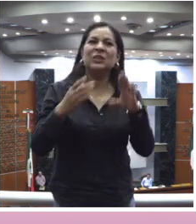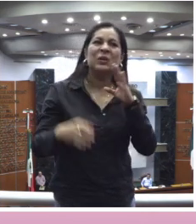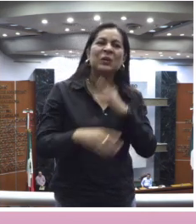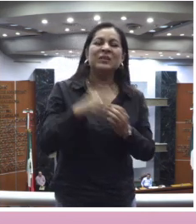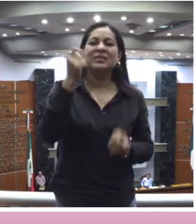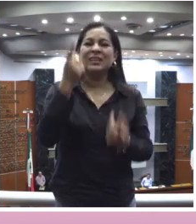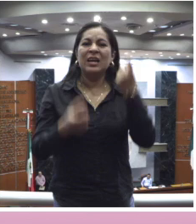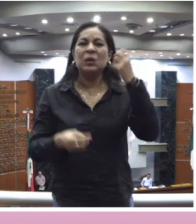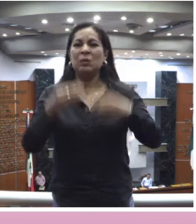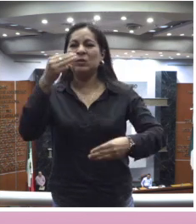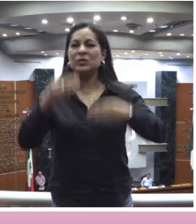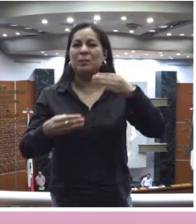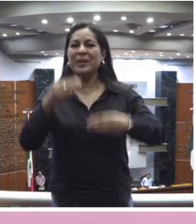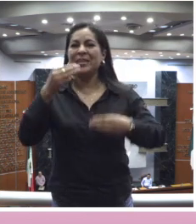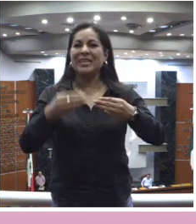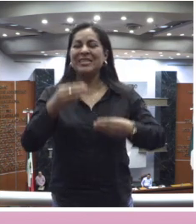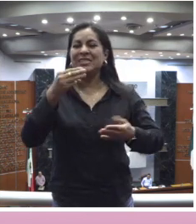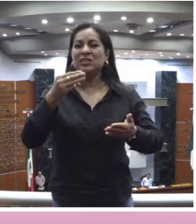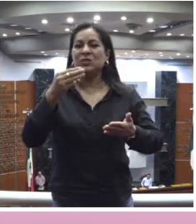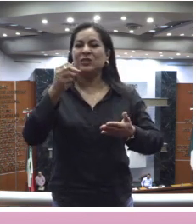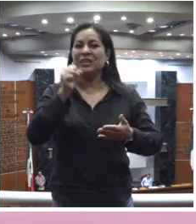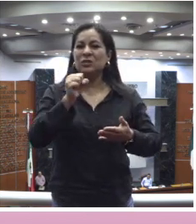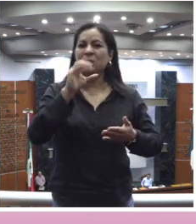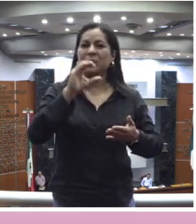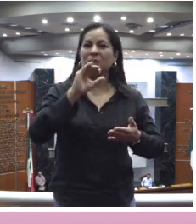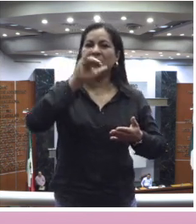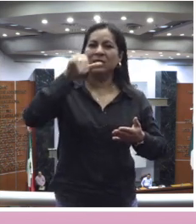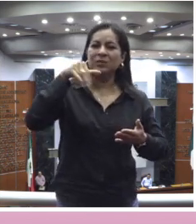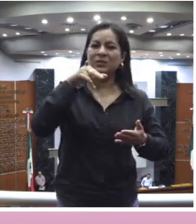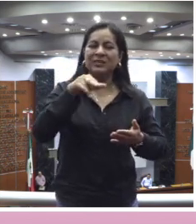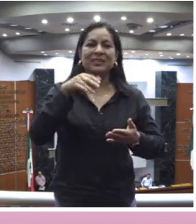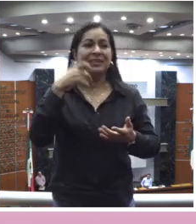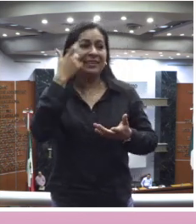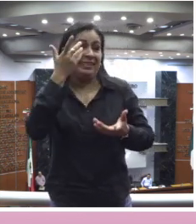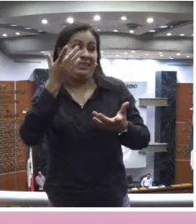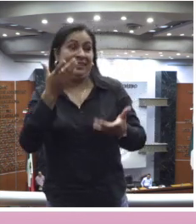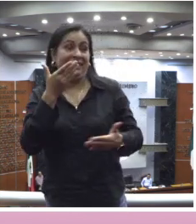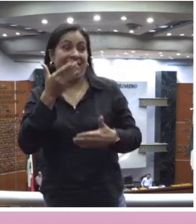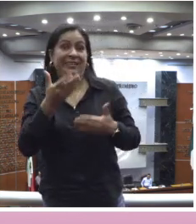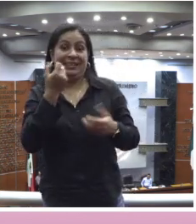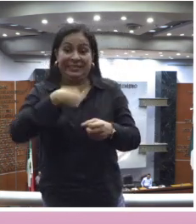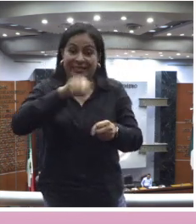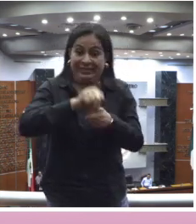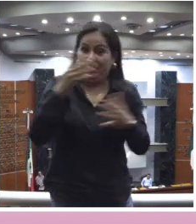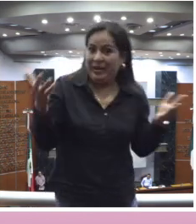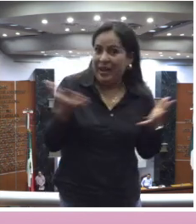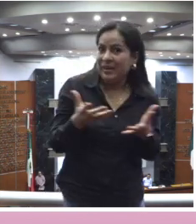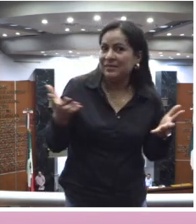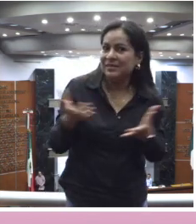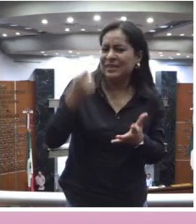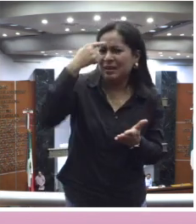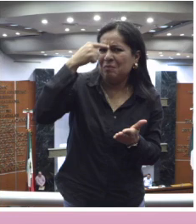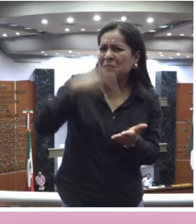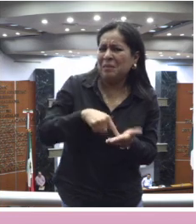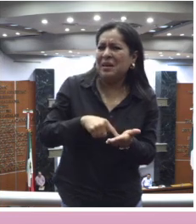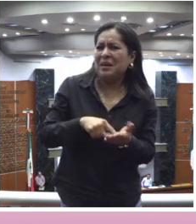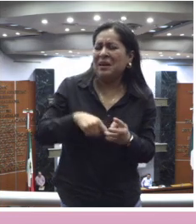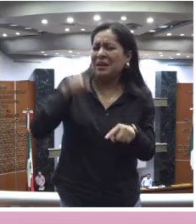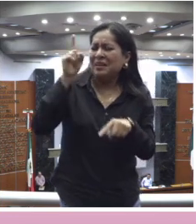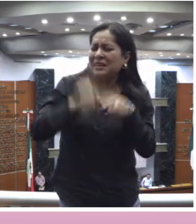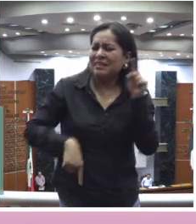la Suprema Corte de Justicia pretenden llevar adelante esta semana para